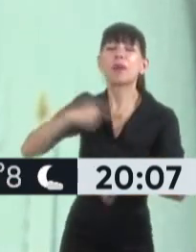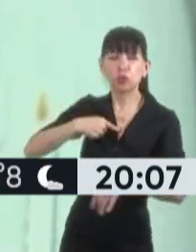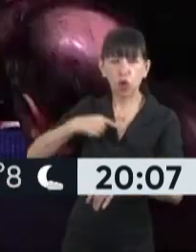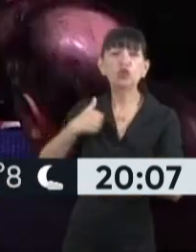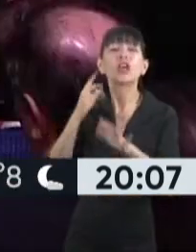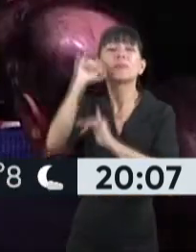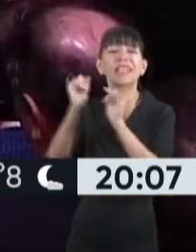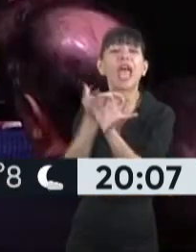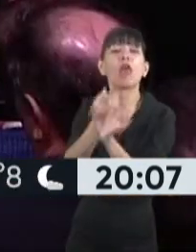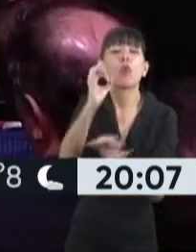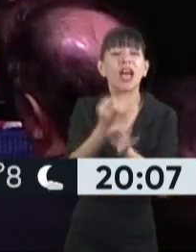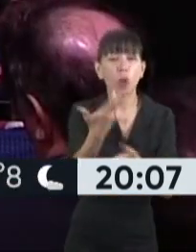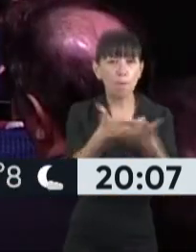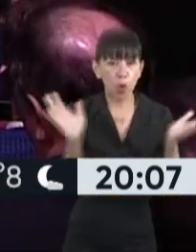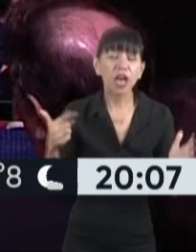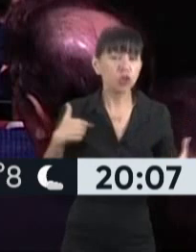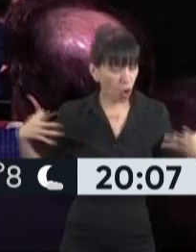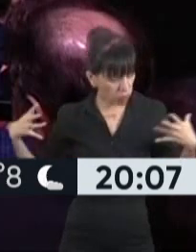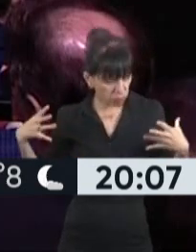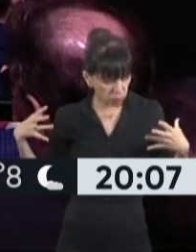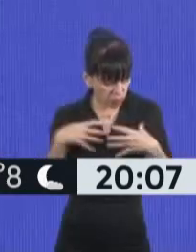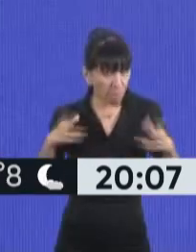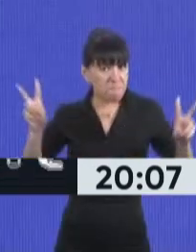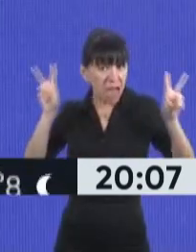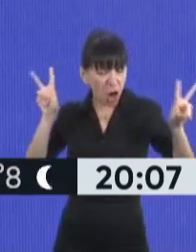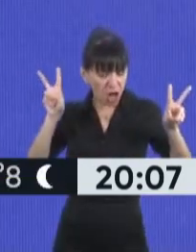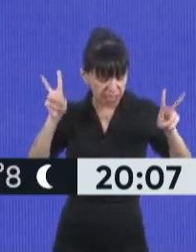Yo soy un peronista hecho y derecho.